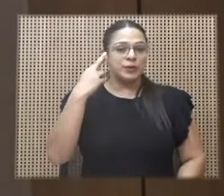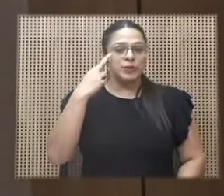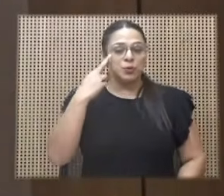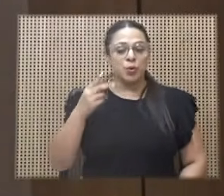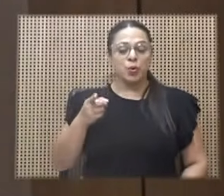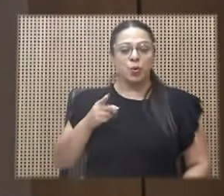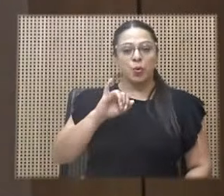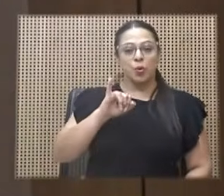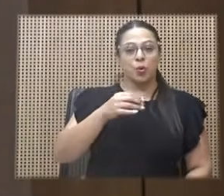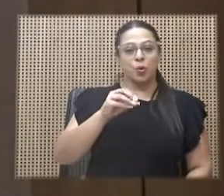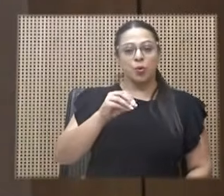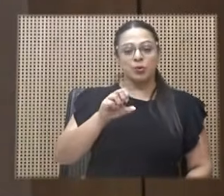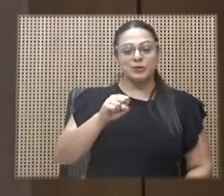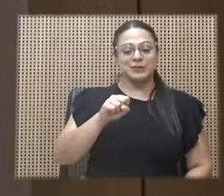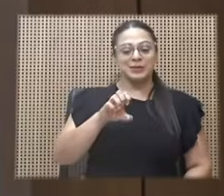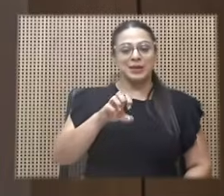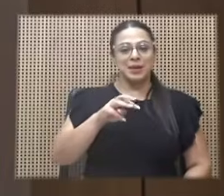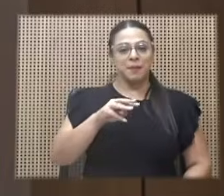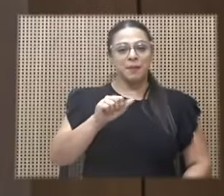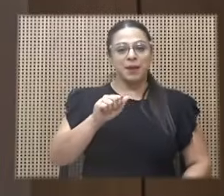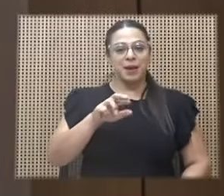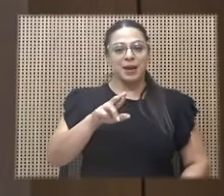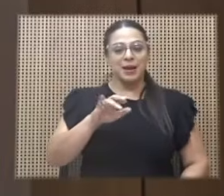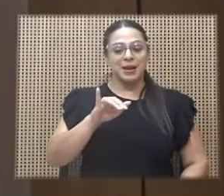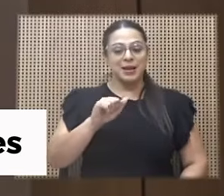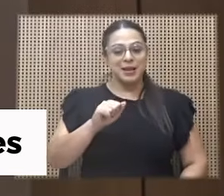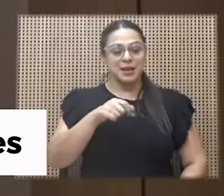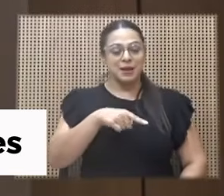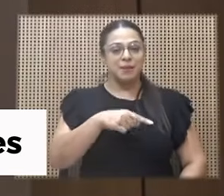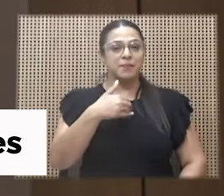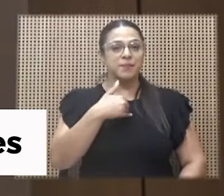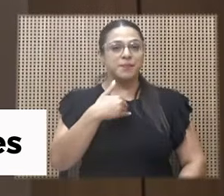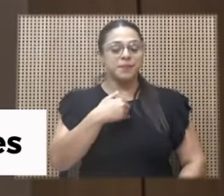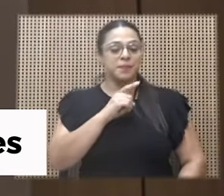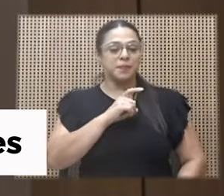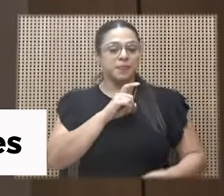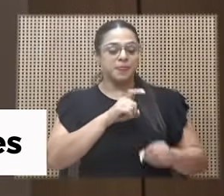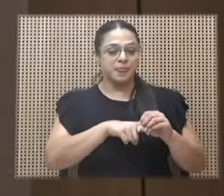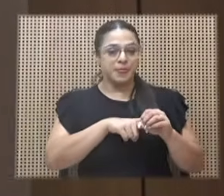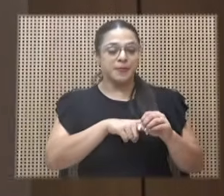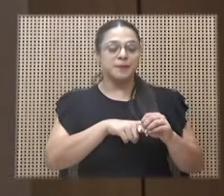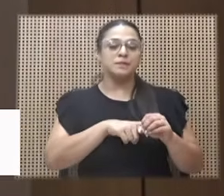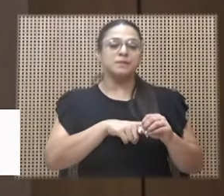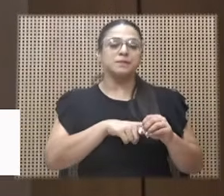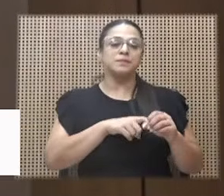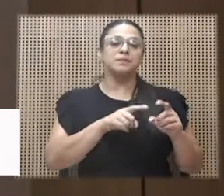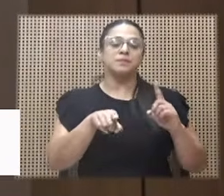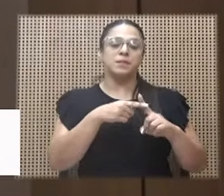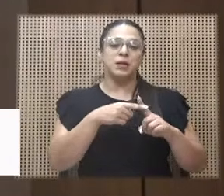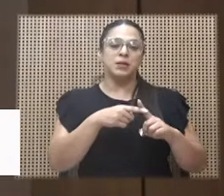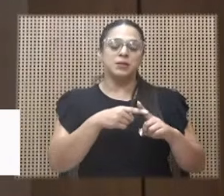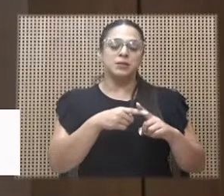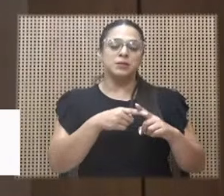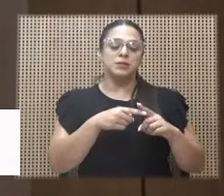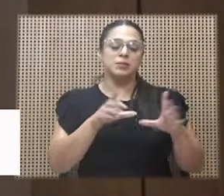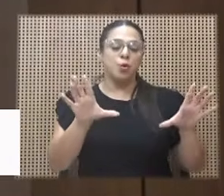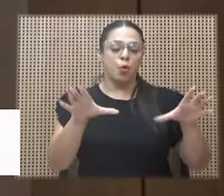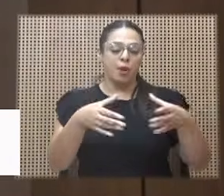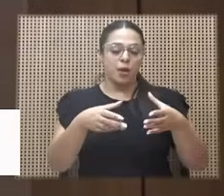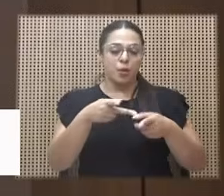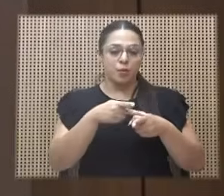que allí califican las corporaciones, califican los colegios profesionales y califican